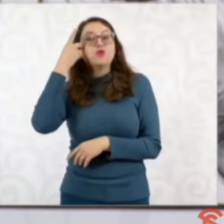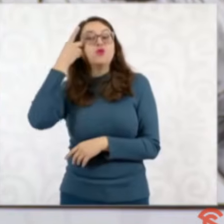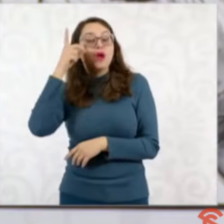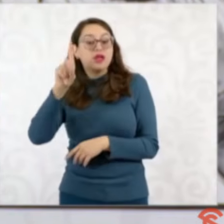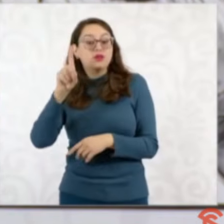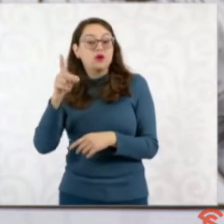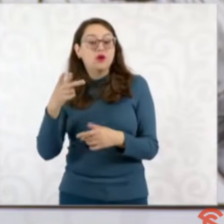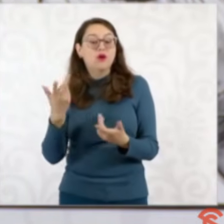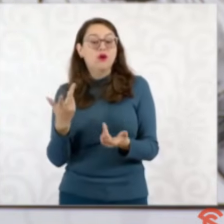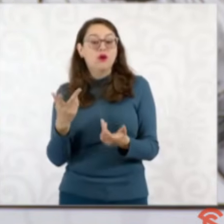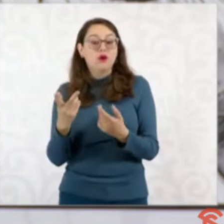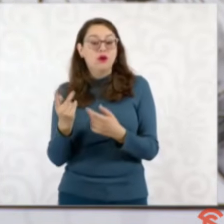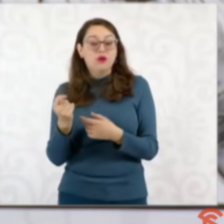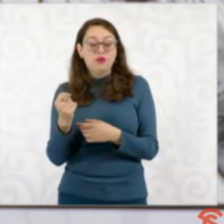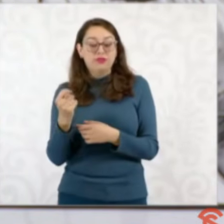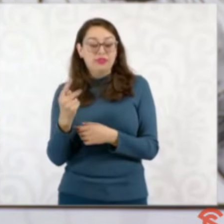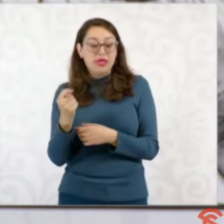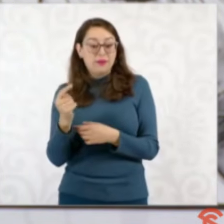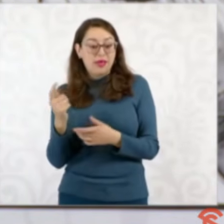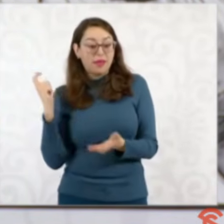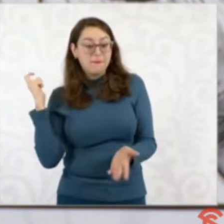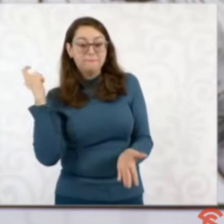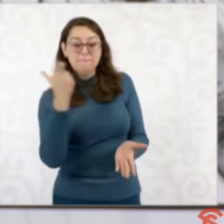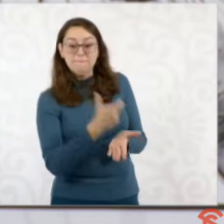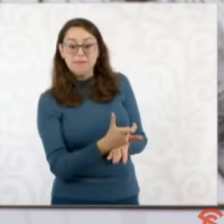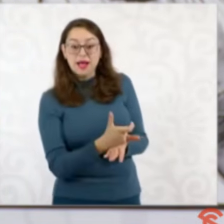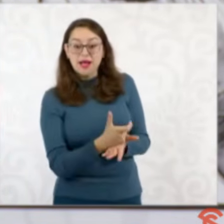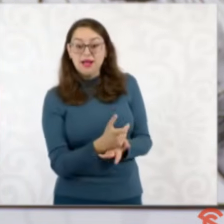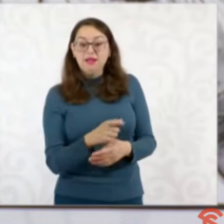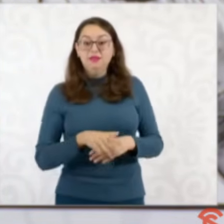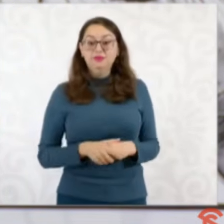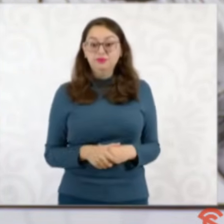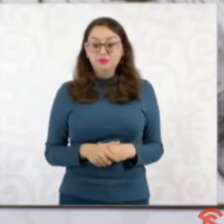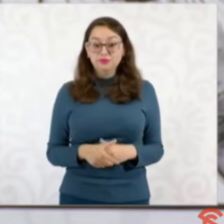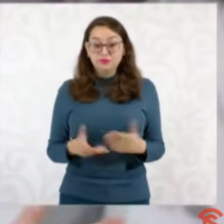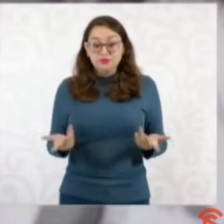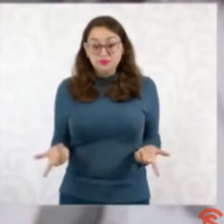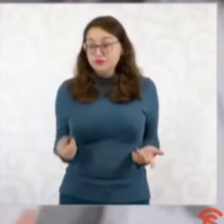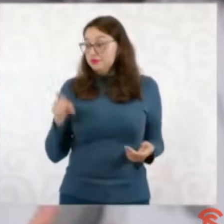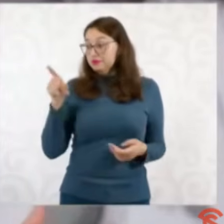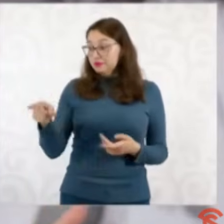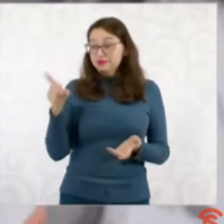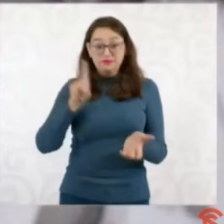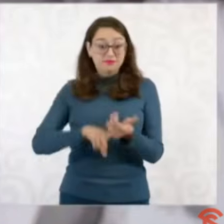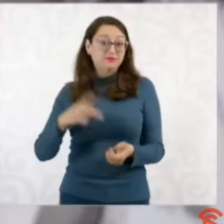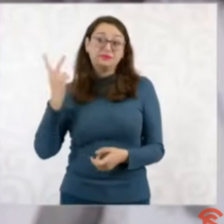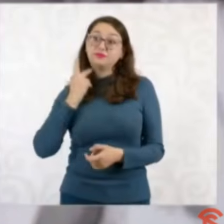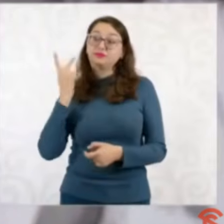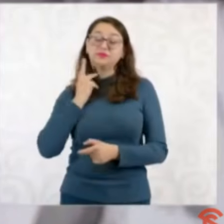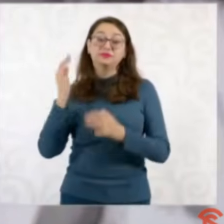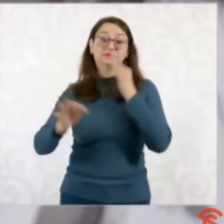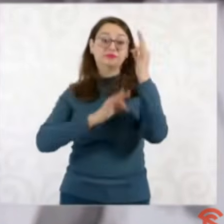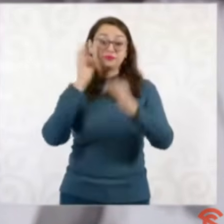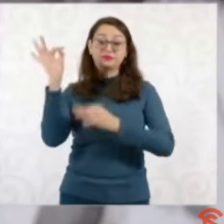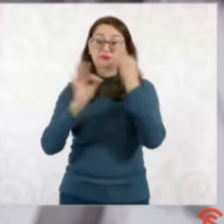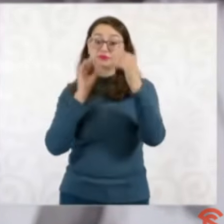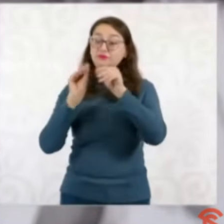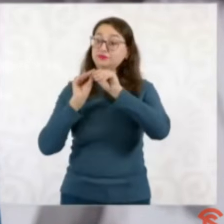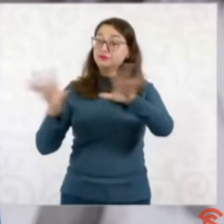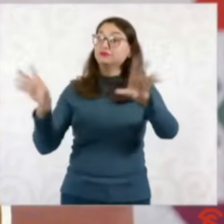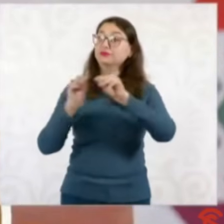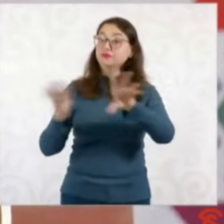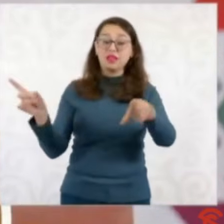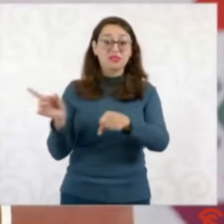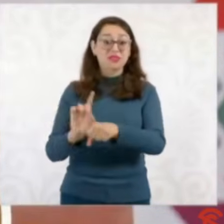comprar Imevisión. Bueno, esa televisora todos sabemos que se dedica a hacer campaña todos los días. No informa,